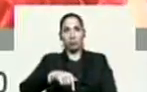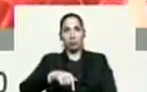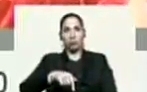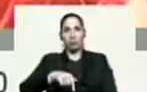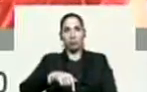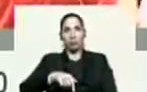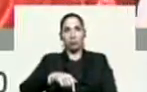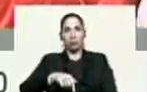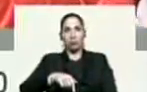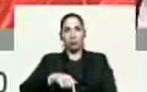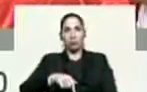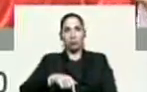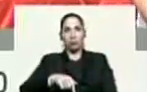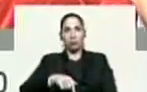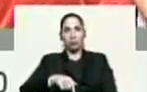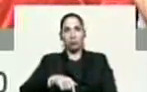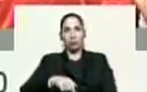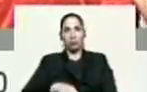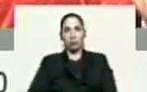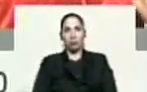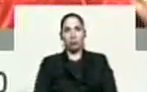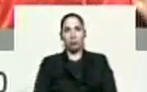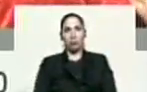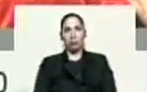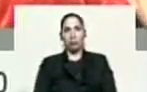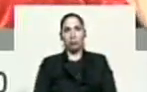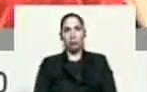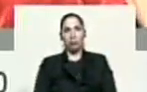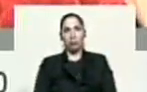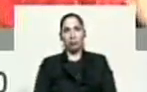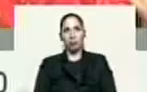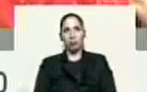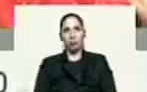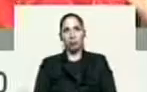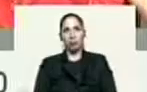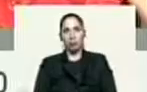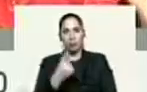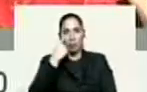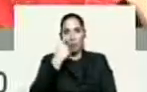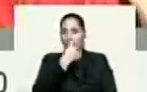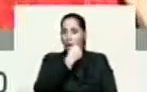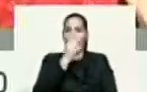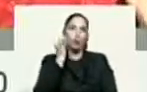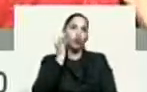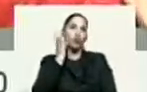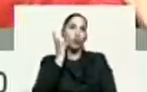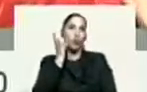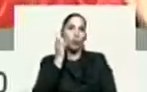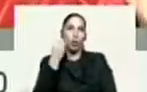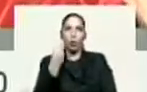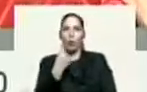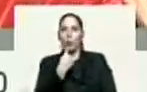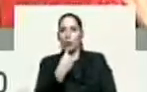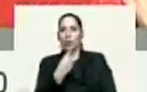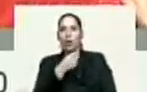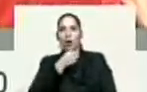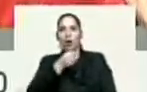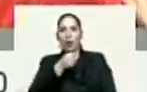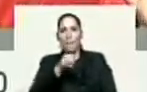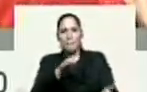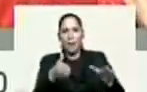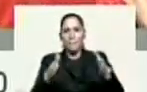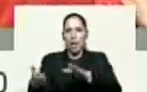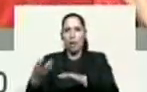sus, ¿cómo se llaman ellos? Sus catiritos, ojos azules, que pidió una periodista, a asesinar a